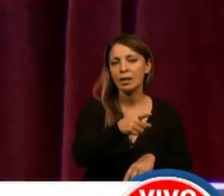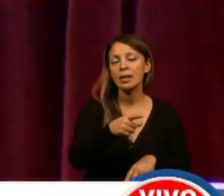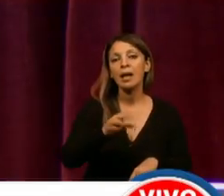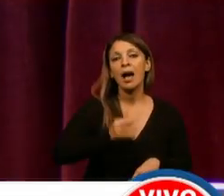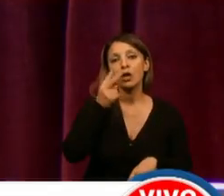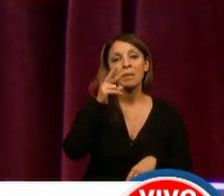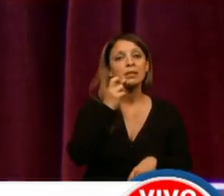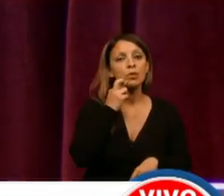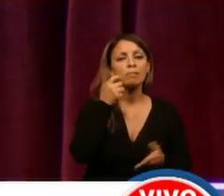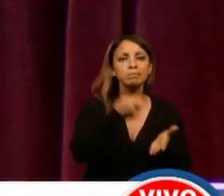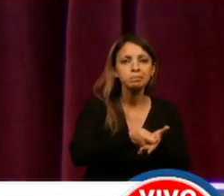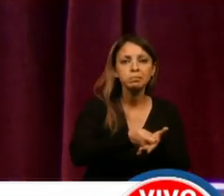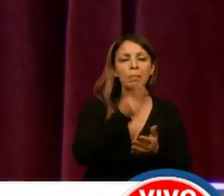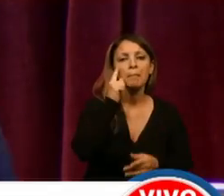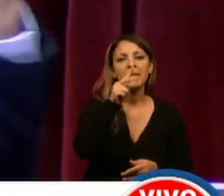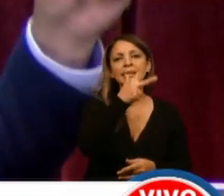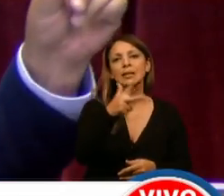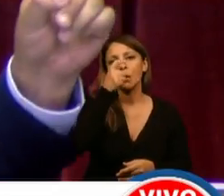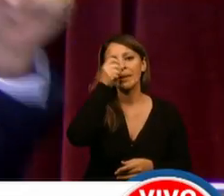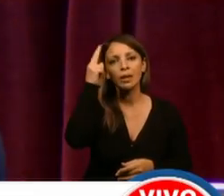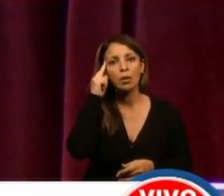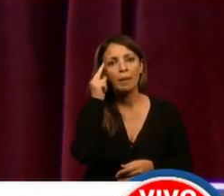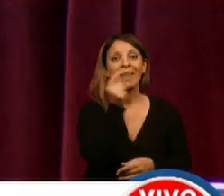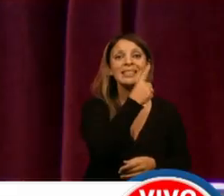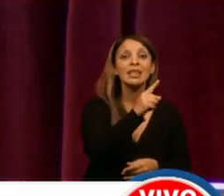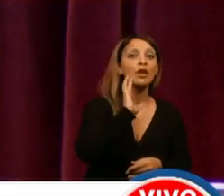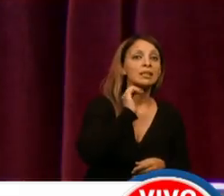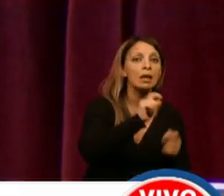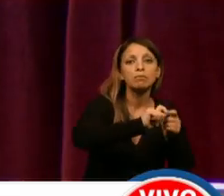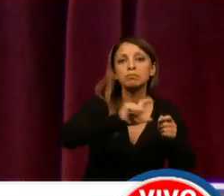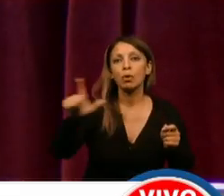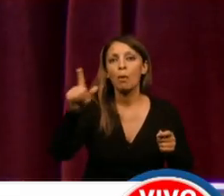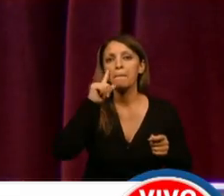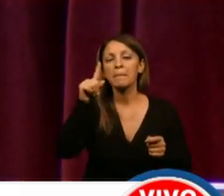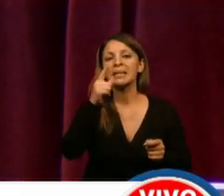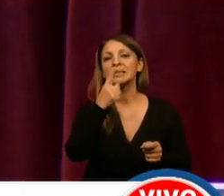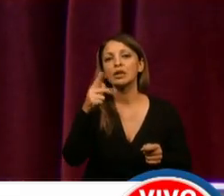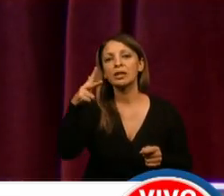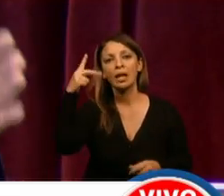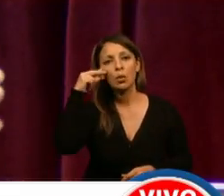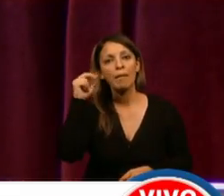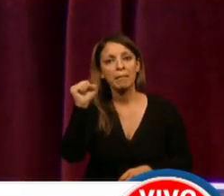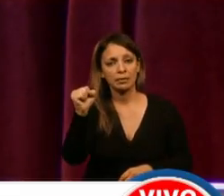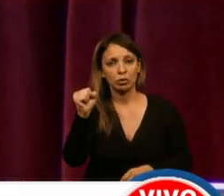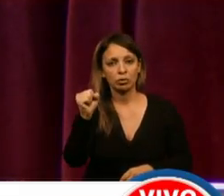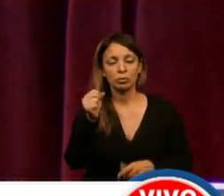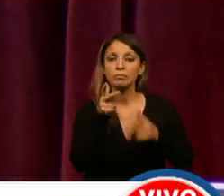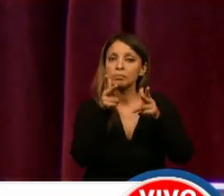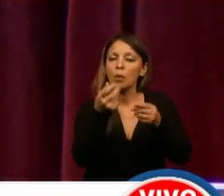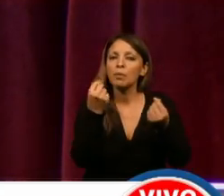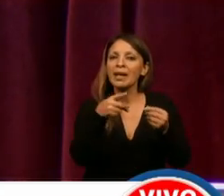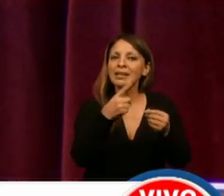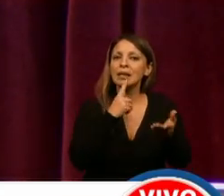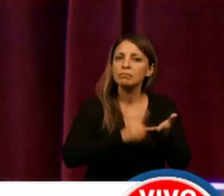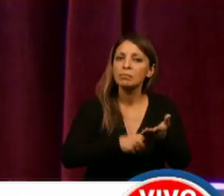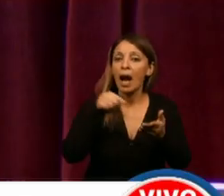2019 pagar mil 329 pesos de 116 mil 329 pesos lo menciono porque esta medida es una medida de